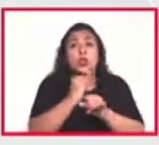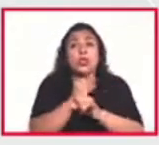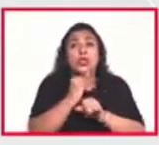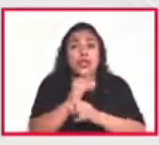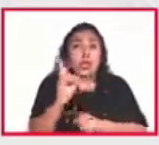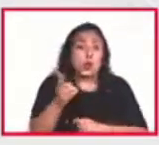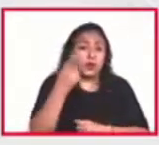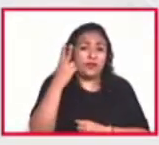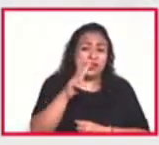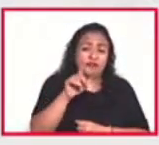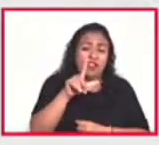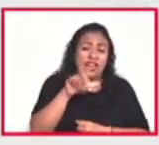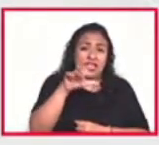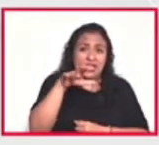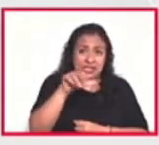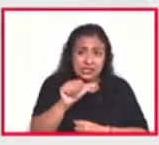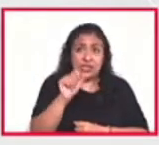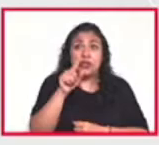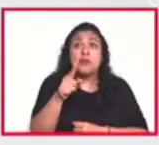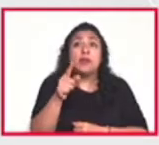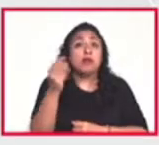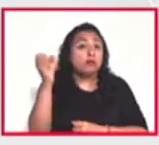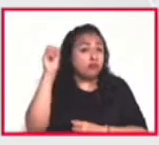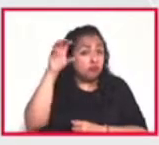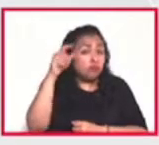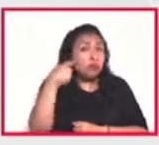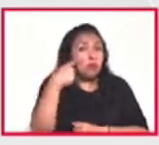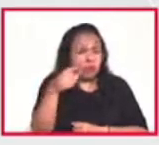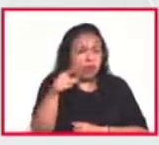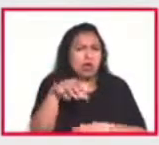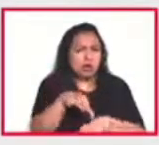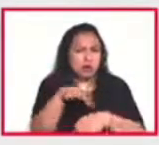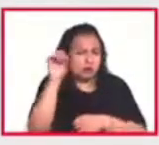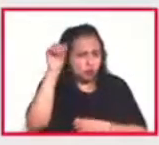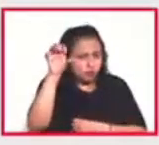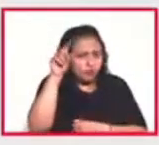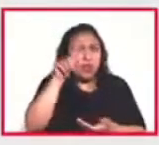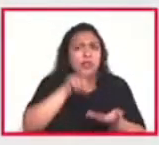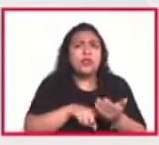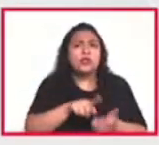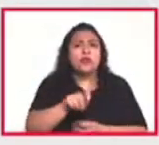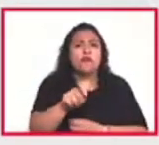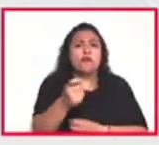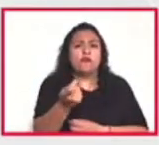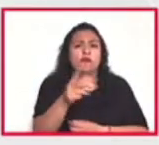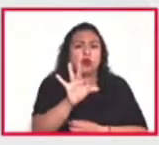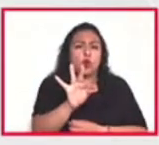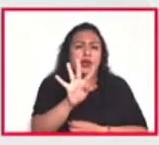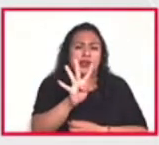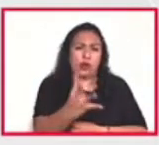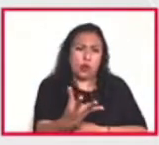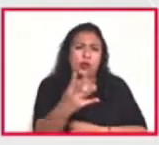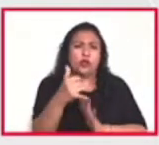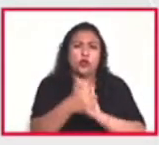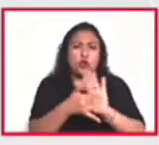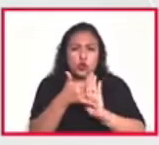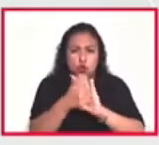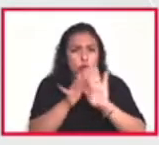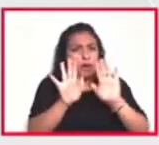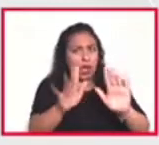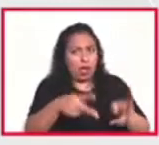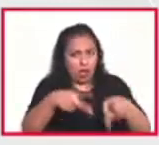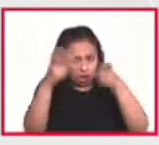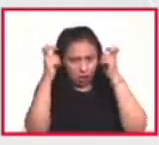Universidad de Valencia y las transmisiones pueden seguirse en vivo a través de Canal 44 en YouTube, donde permanecerán.